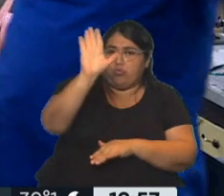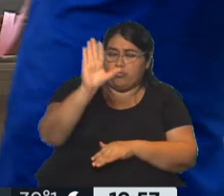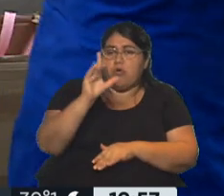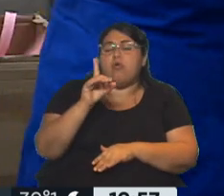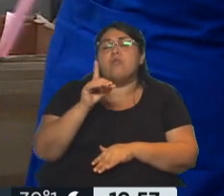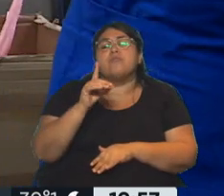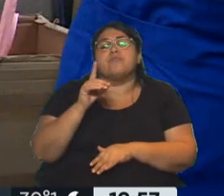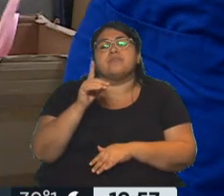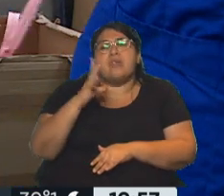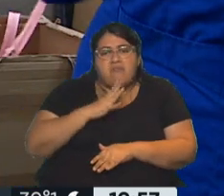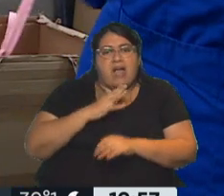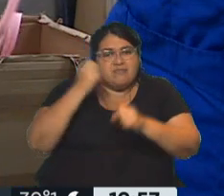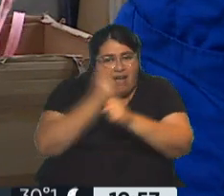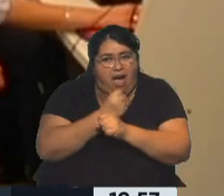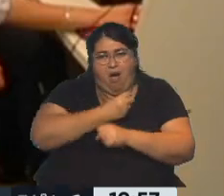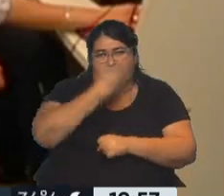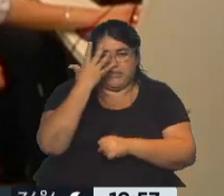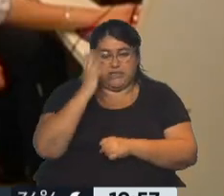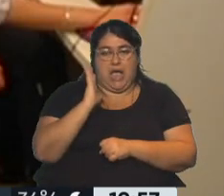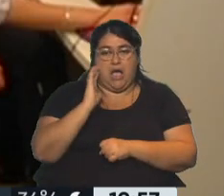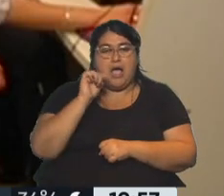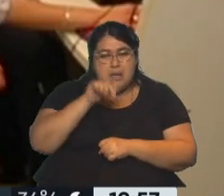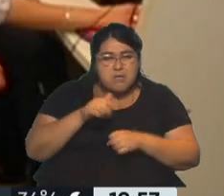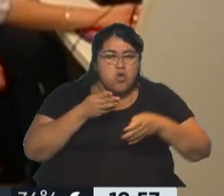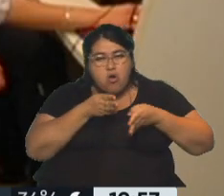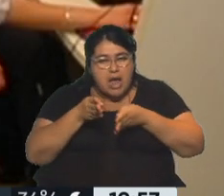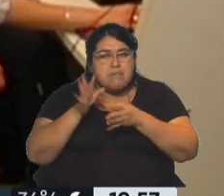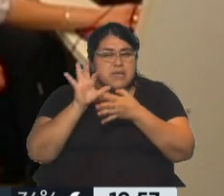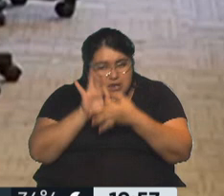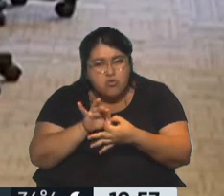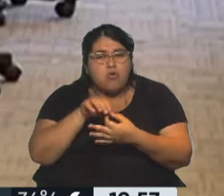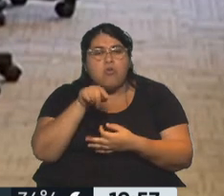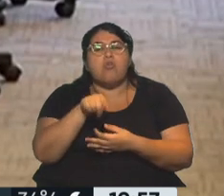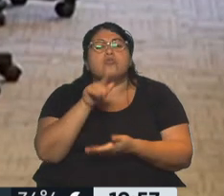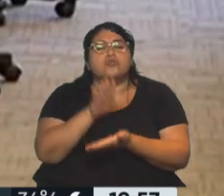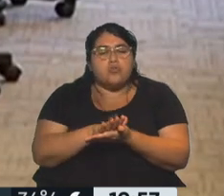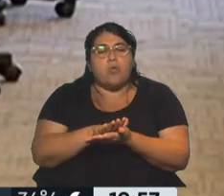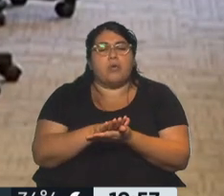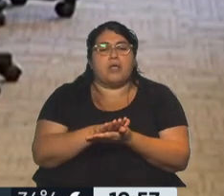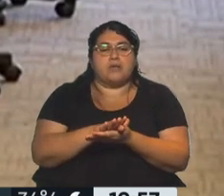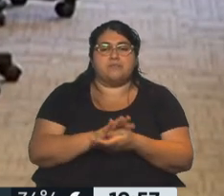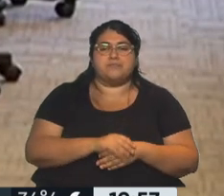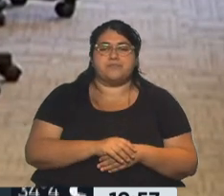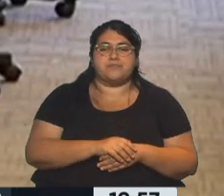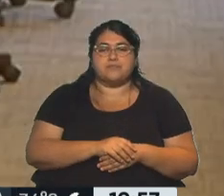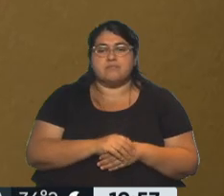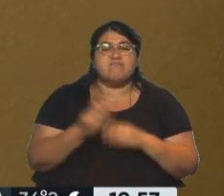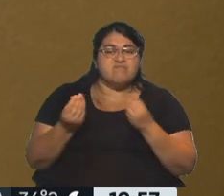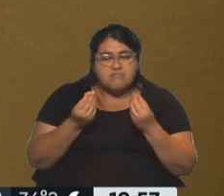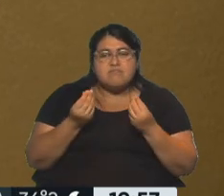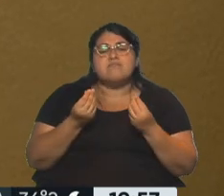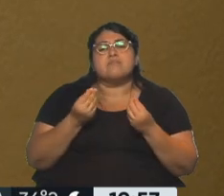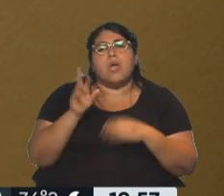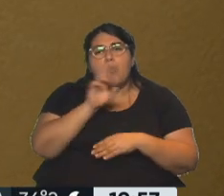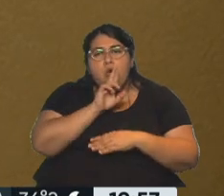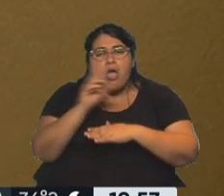no está reglamentado pero creo que va un poco en esta línea de lo que hablábamos de darle lugar